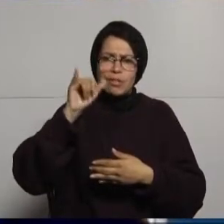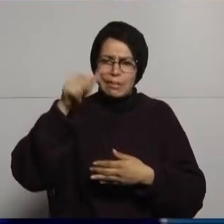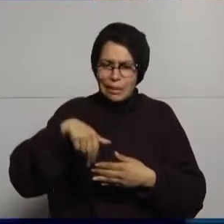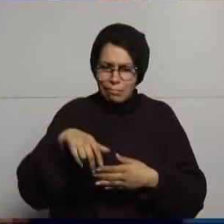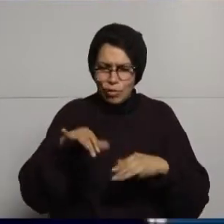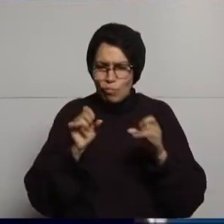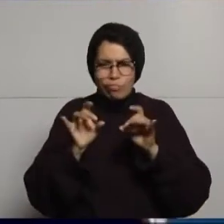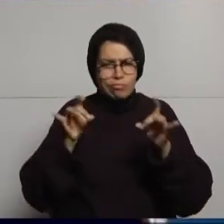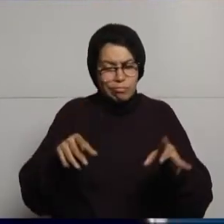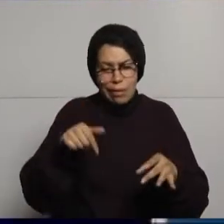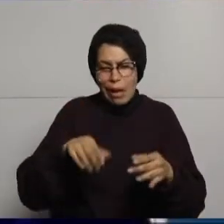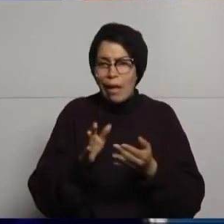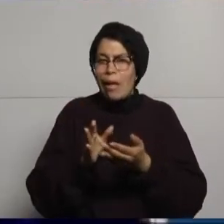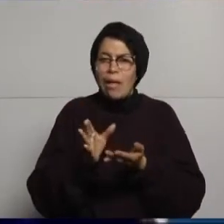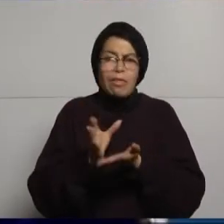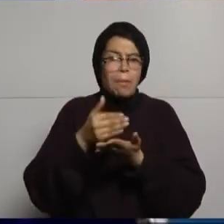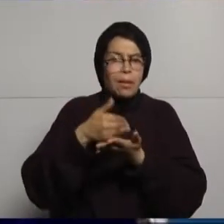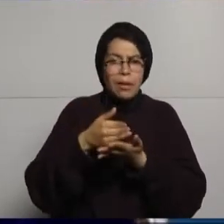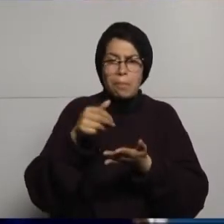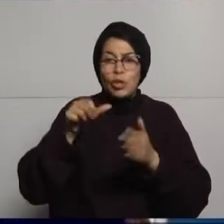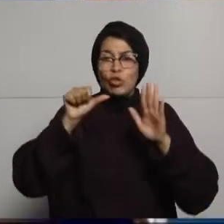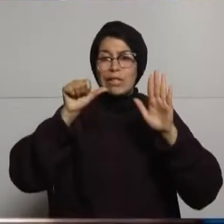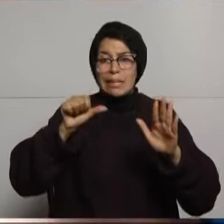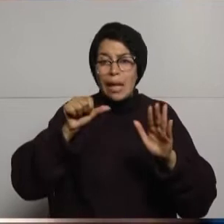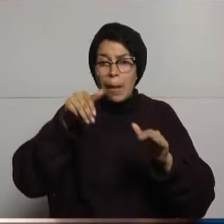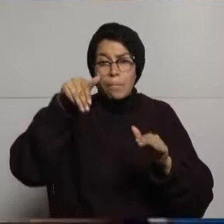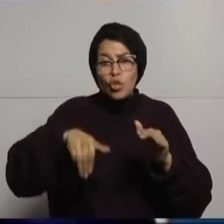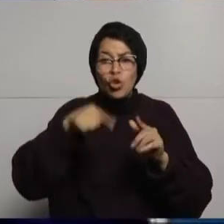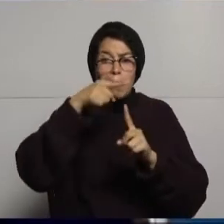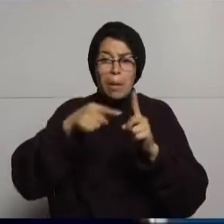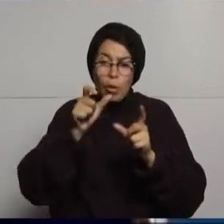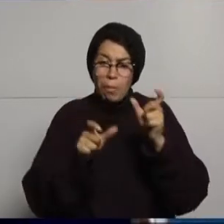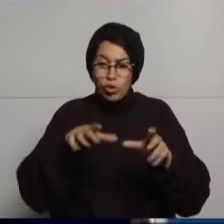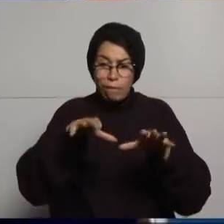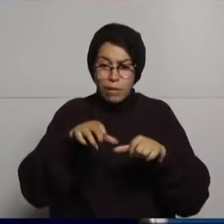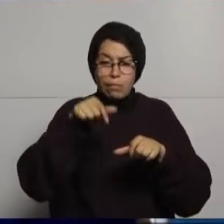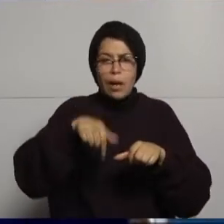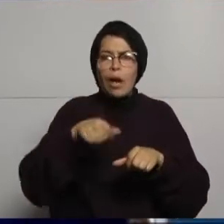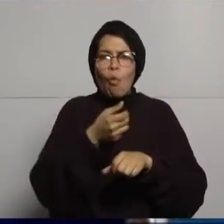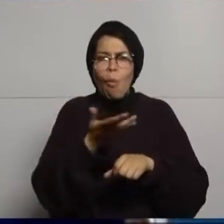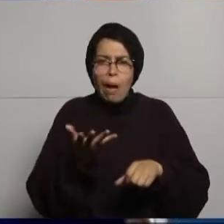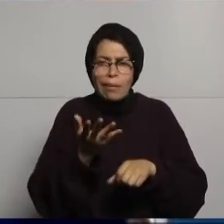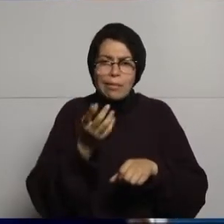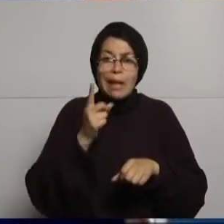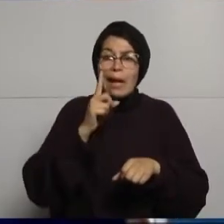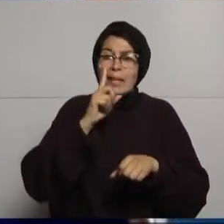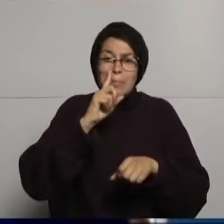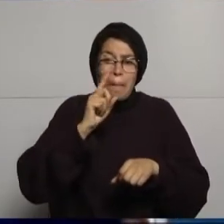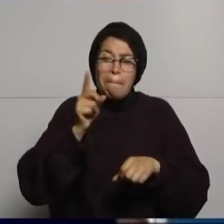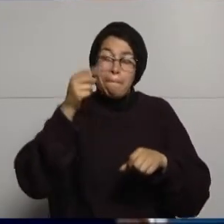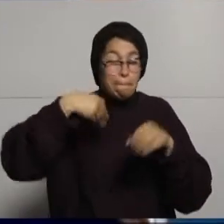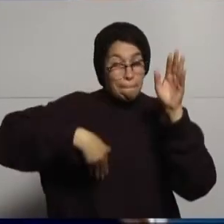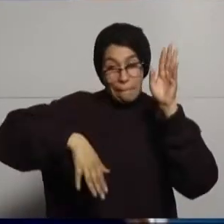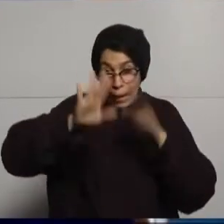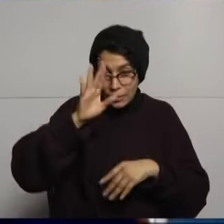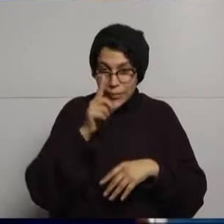3,8 millones, en un departamento de 6,5 millones, pues tenemos hoy cerca de 1.100 muertes